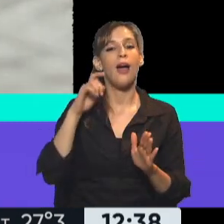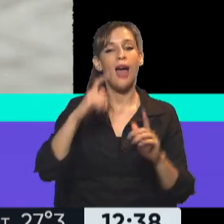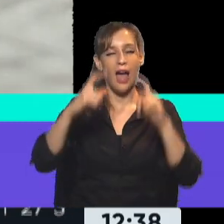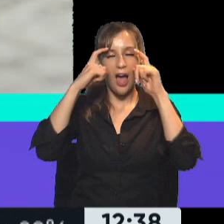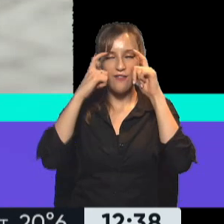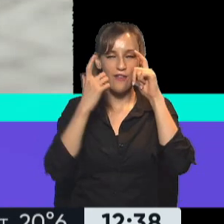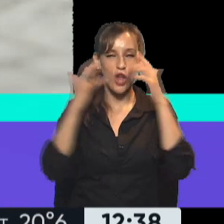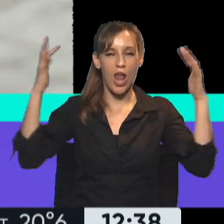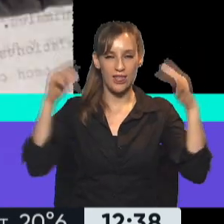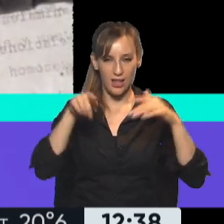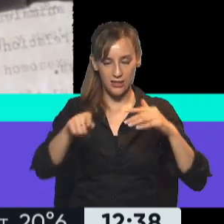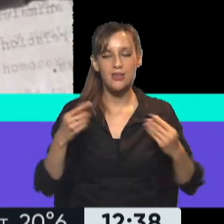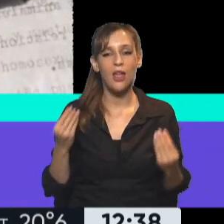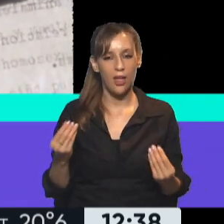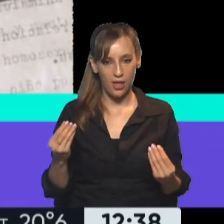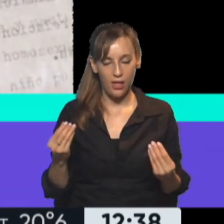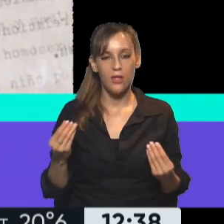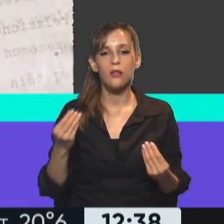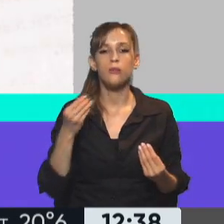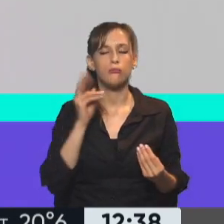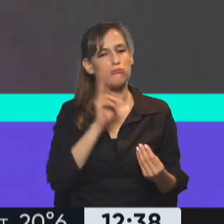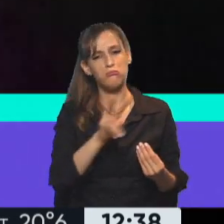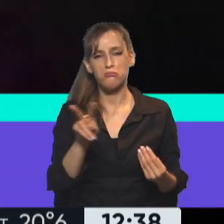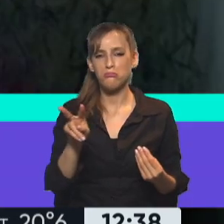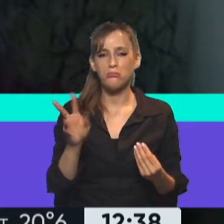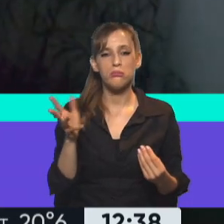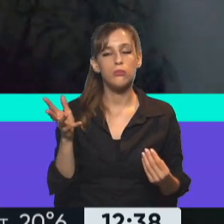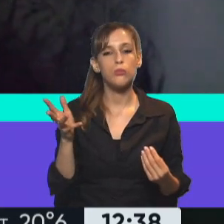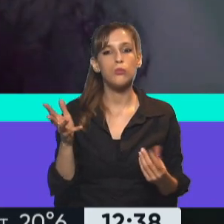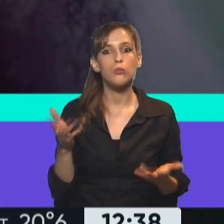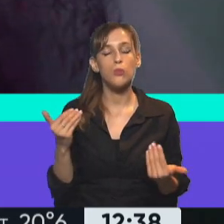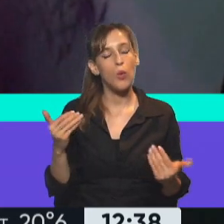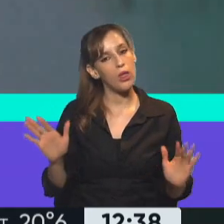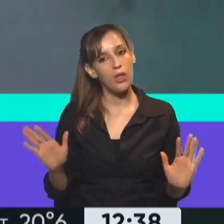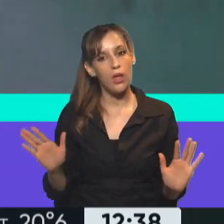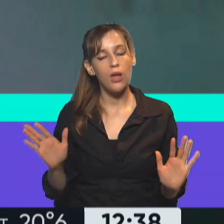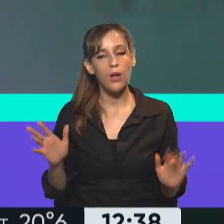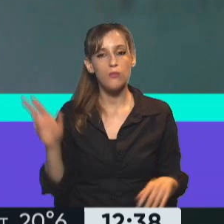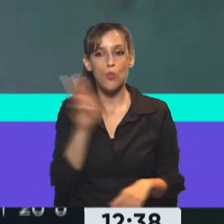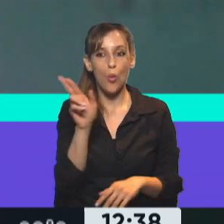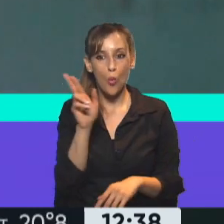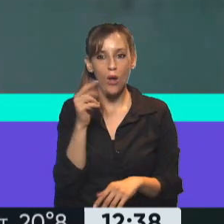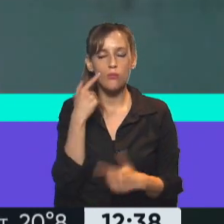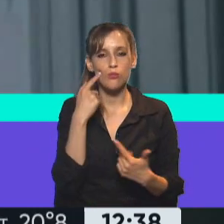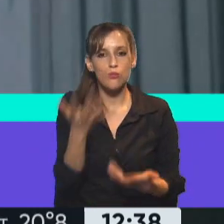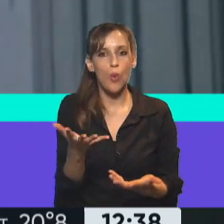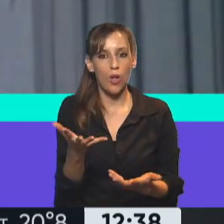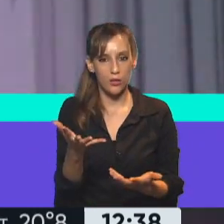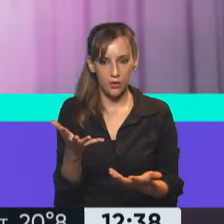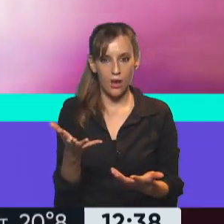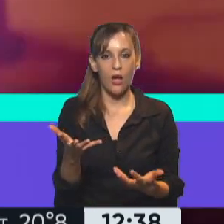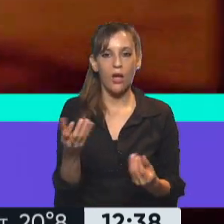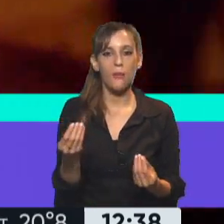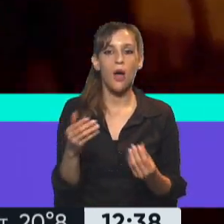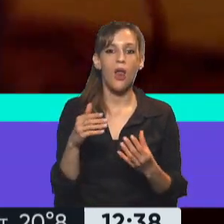para disfrutar, con la posibilidad de encontrarnos con realizadoras que empiezan a darse a conocer para quizás después convertirse, como vemos ahí, en